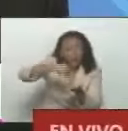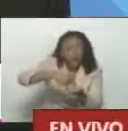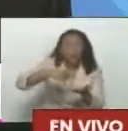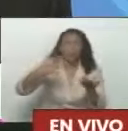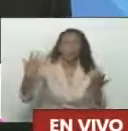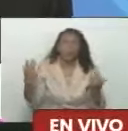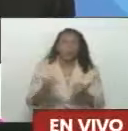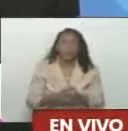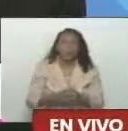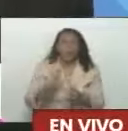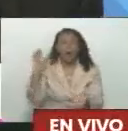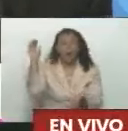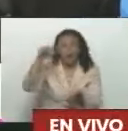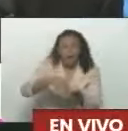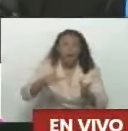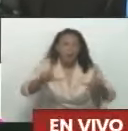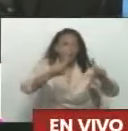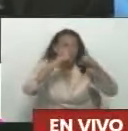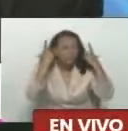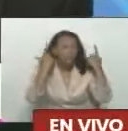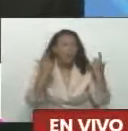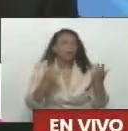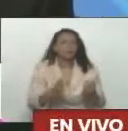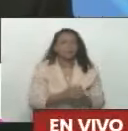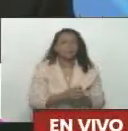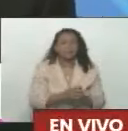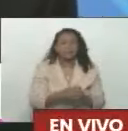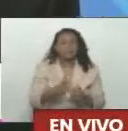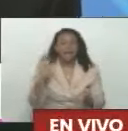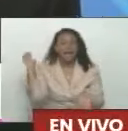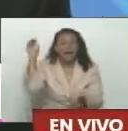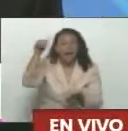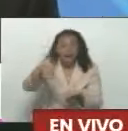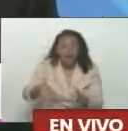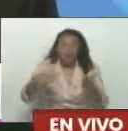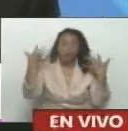ahora también con los compañeros de Naiguatá, y en Aragua,